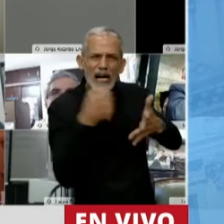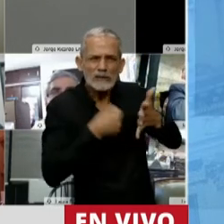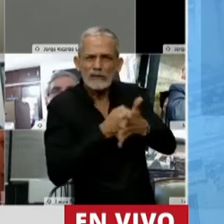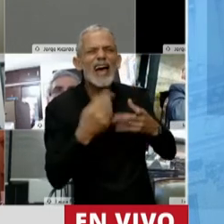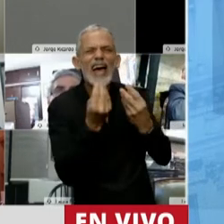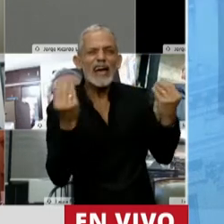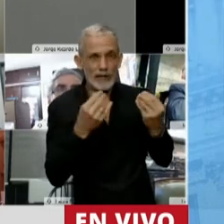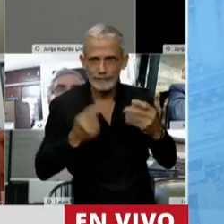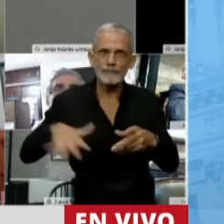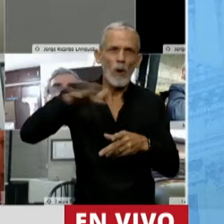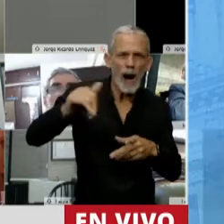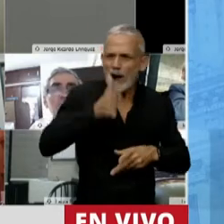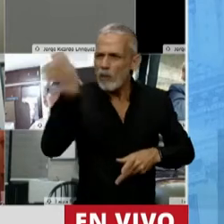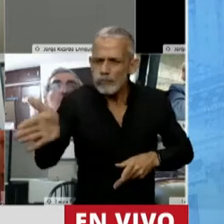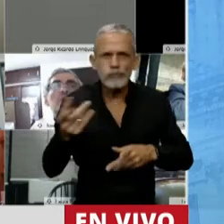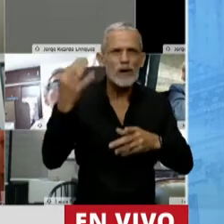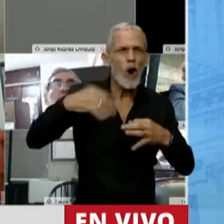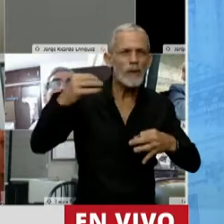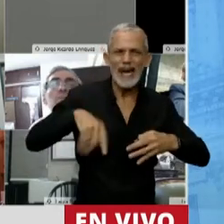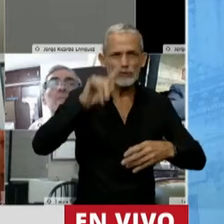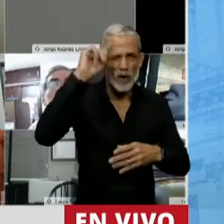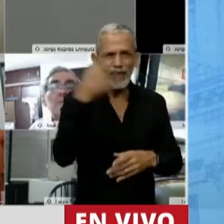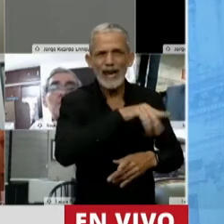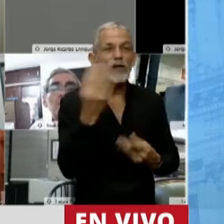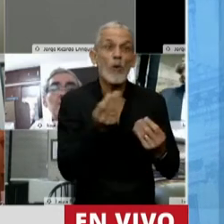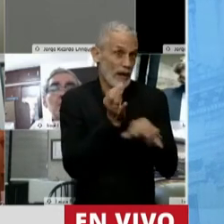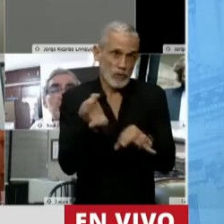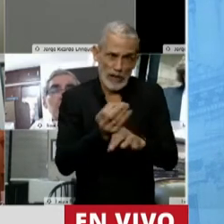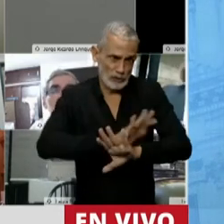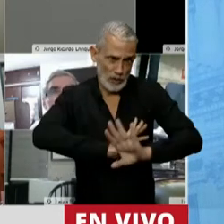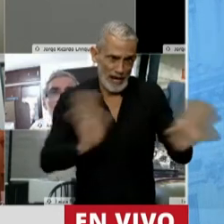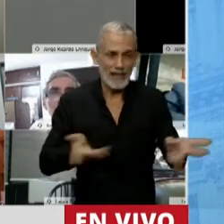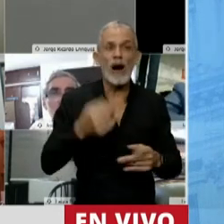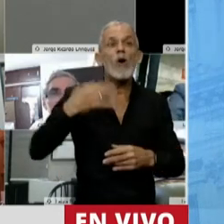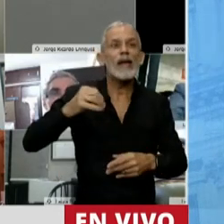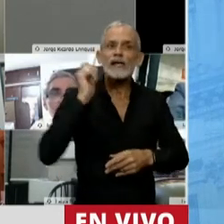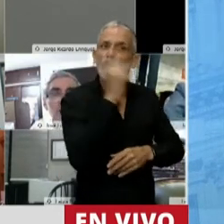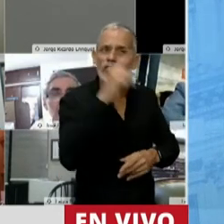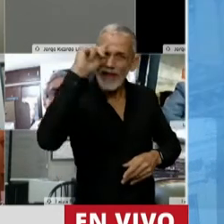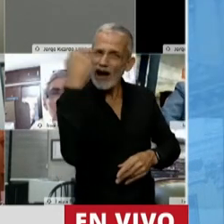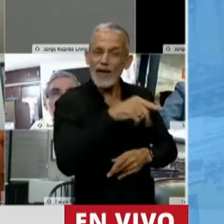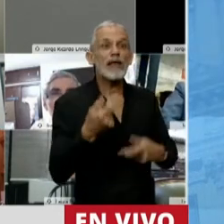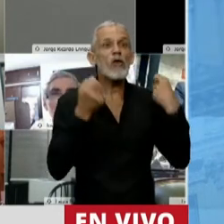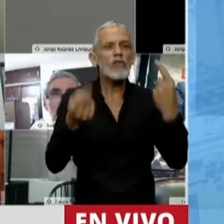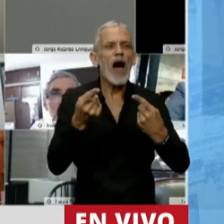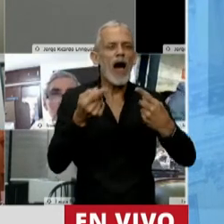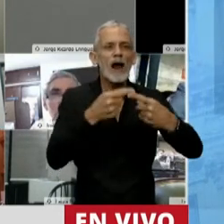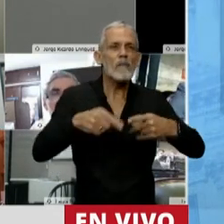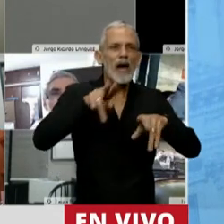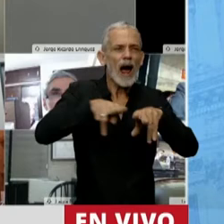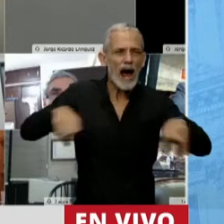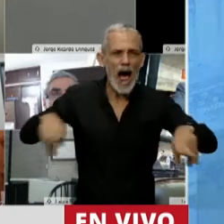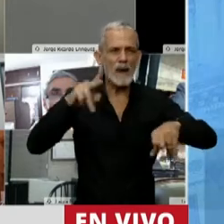militar, ir a un barrio, y que la obligación del Estado es la educación y que la obligación del Estado es proveer